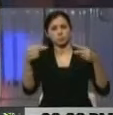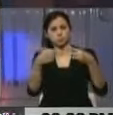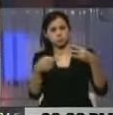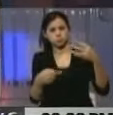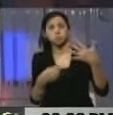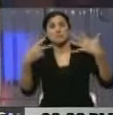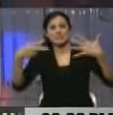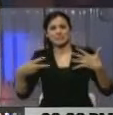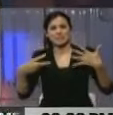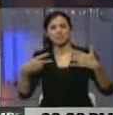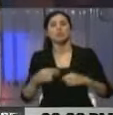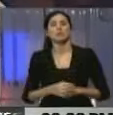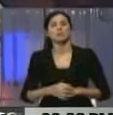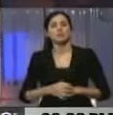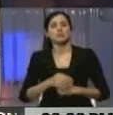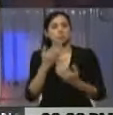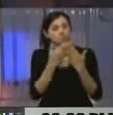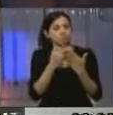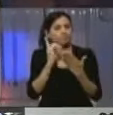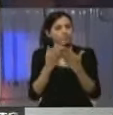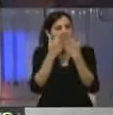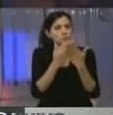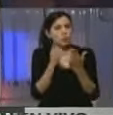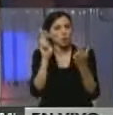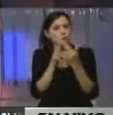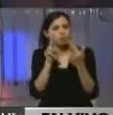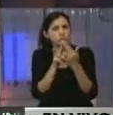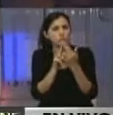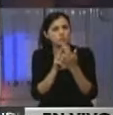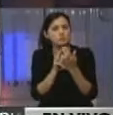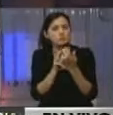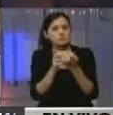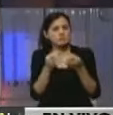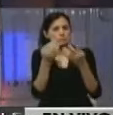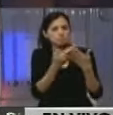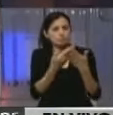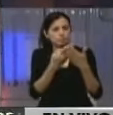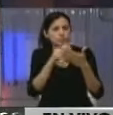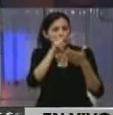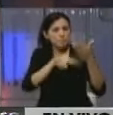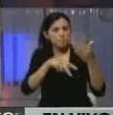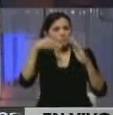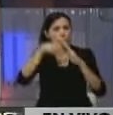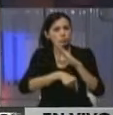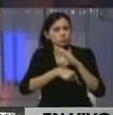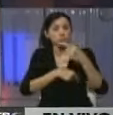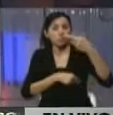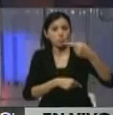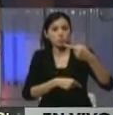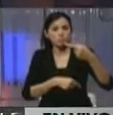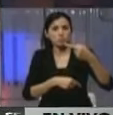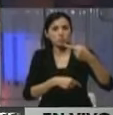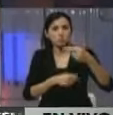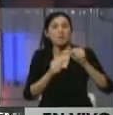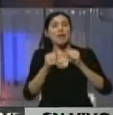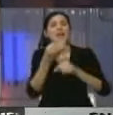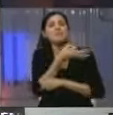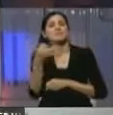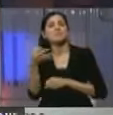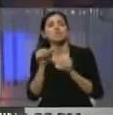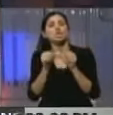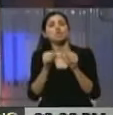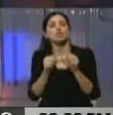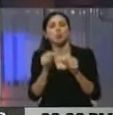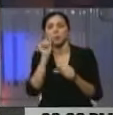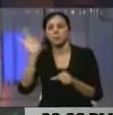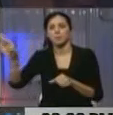7 vértices que hay que estudiarlos, conocerlos, integrarse en cada uno de los vértices. El vértice de producción eficiente y sostenible, el